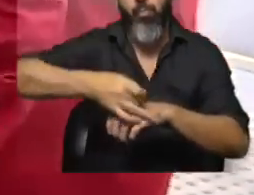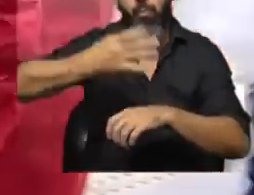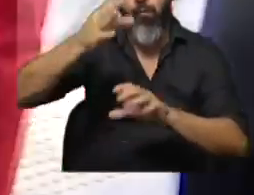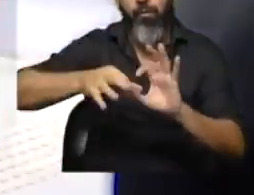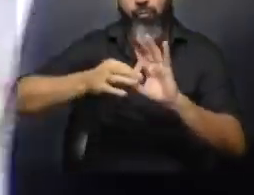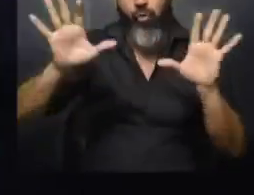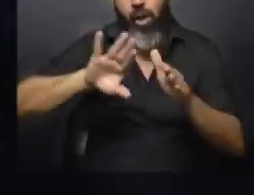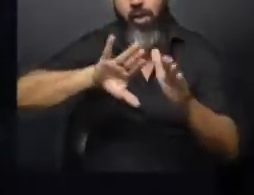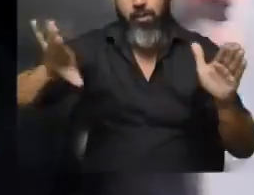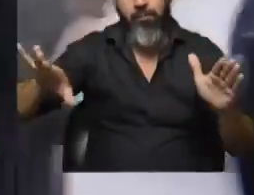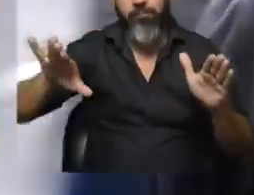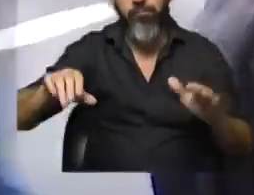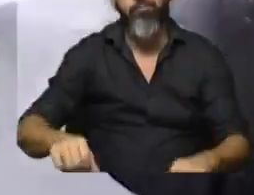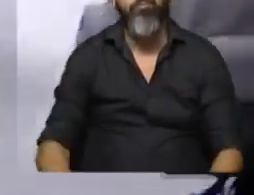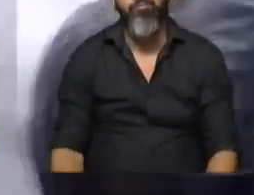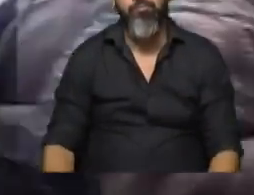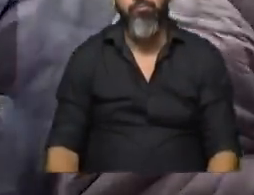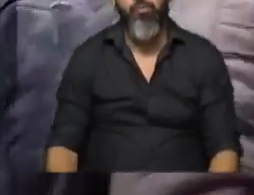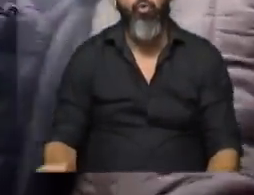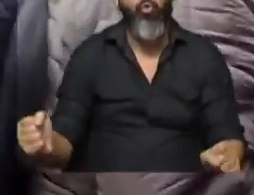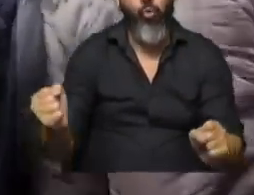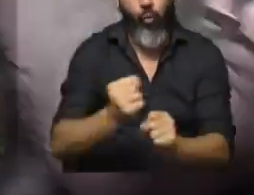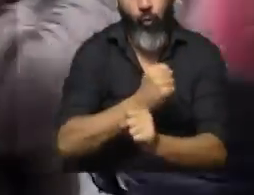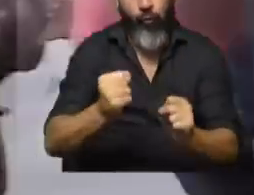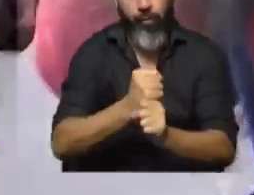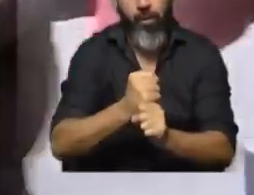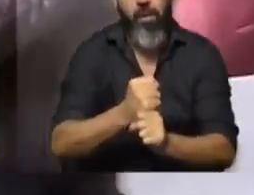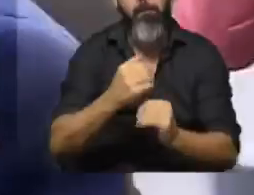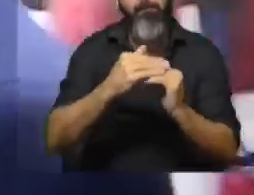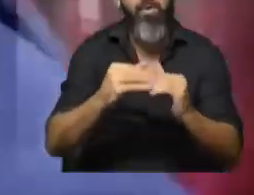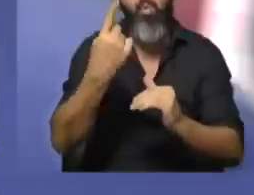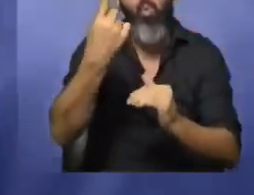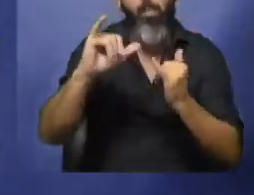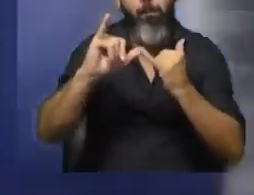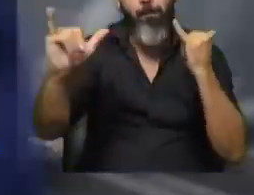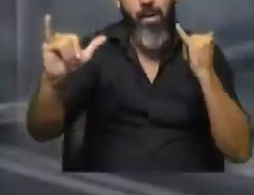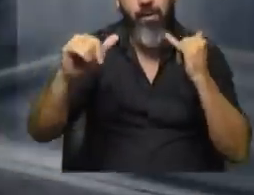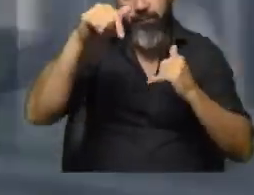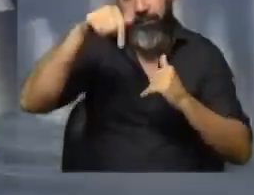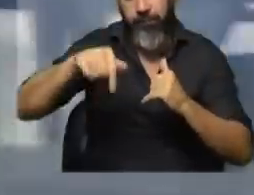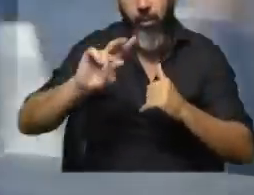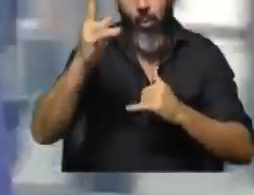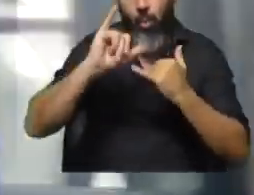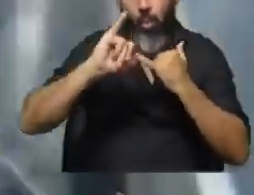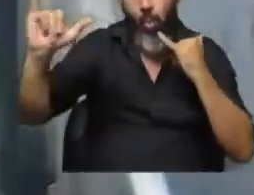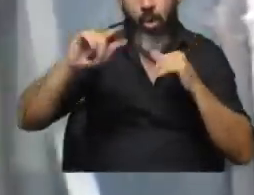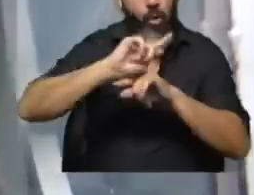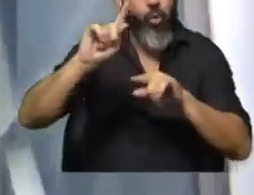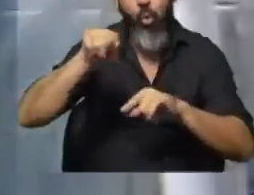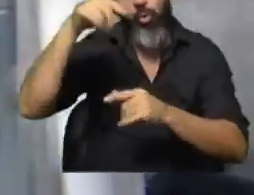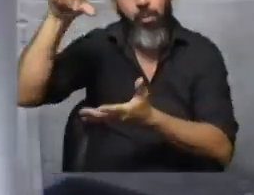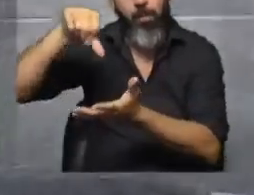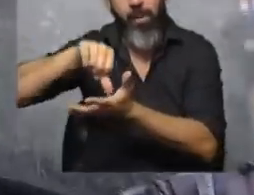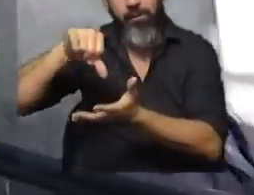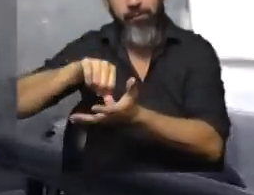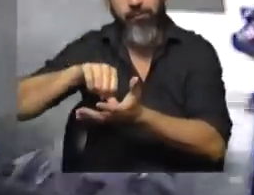independiente que nos confirma que al menos uno de los correos salió desde Uruguay y no desde Estonia